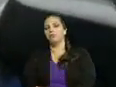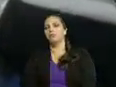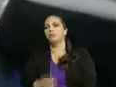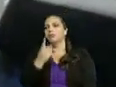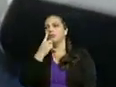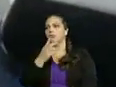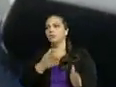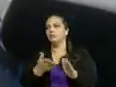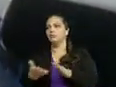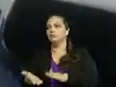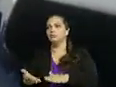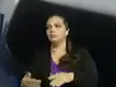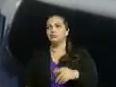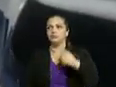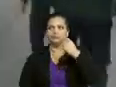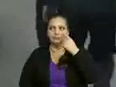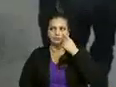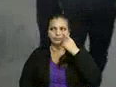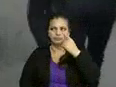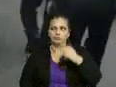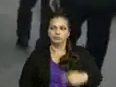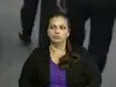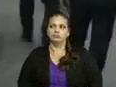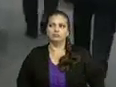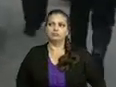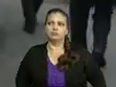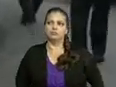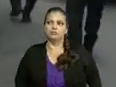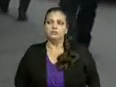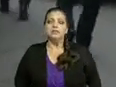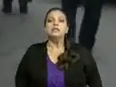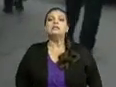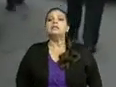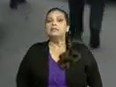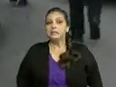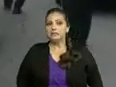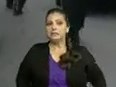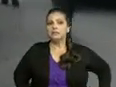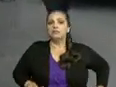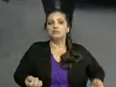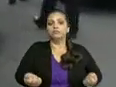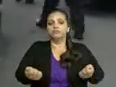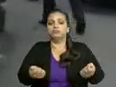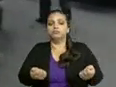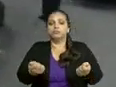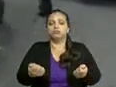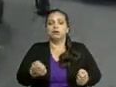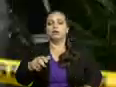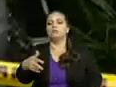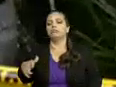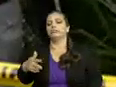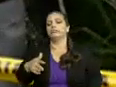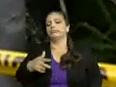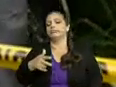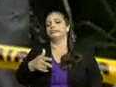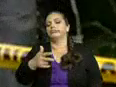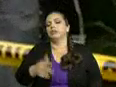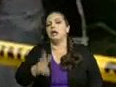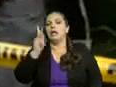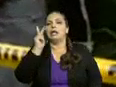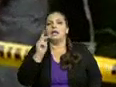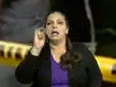Mientras se dirigía a la ciudad de Quito, ese tráiler cargado de cárnicos habría perdido pista en el kilómetro 9 de la vía Santo Domingo a